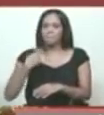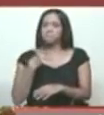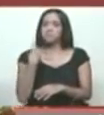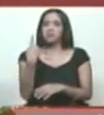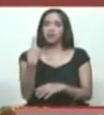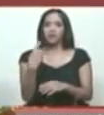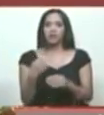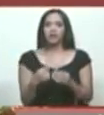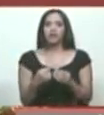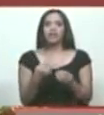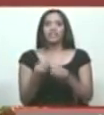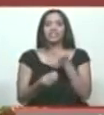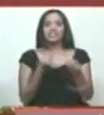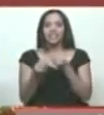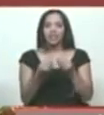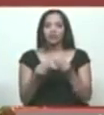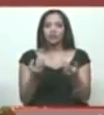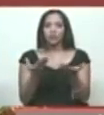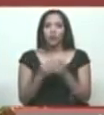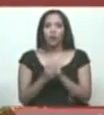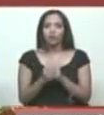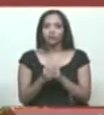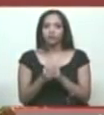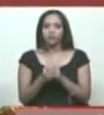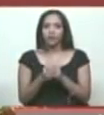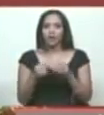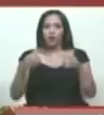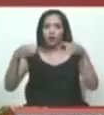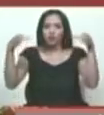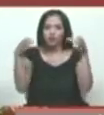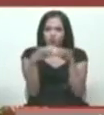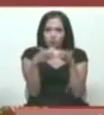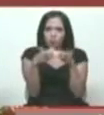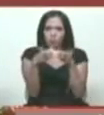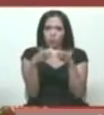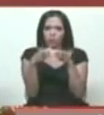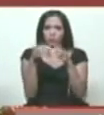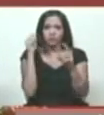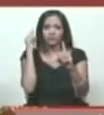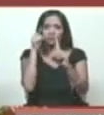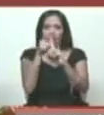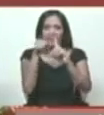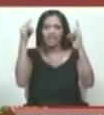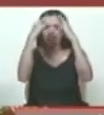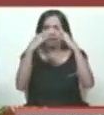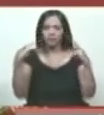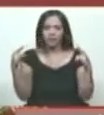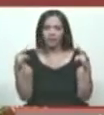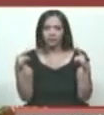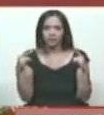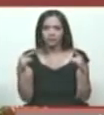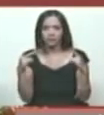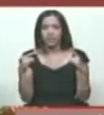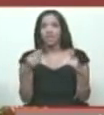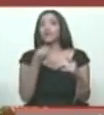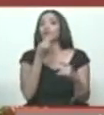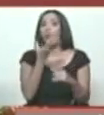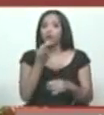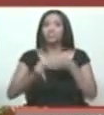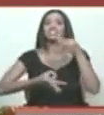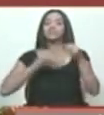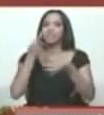hizo con fusil, desde un área escarpada. ¿No? Es bueno explicar